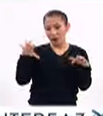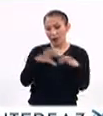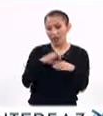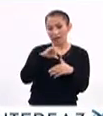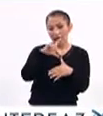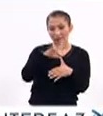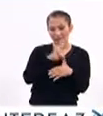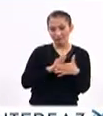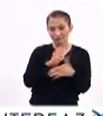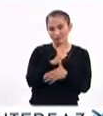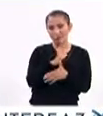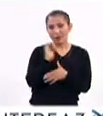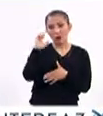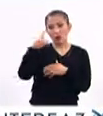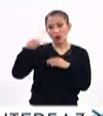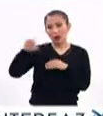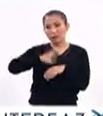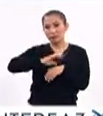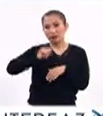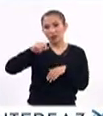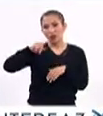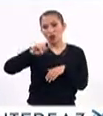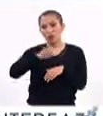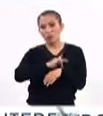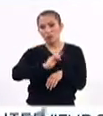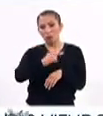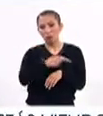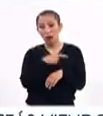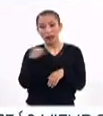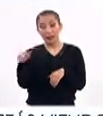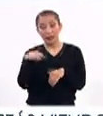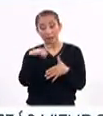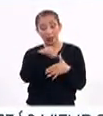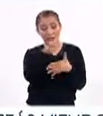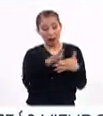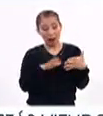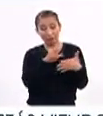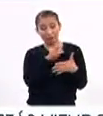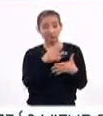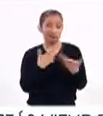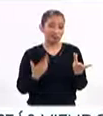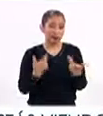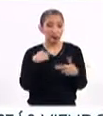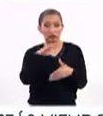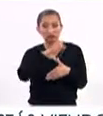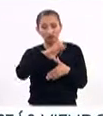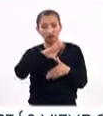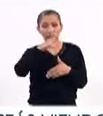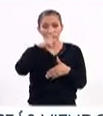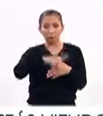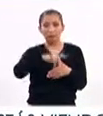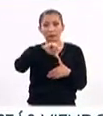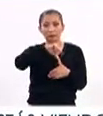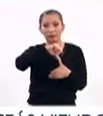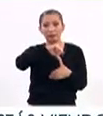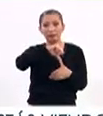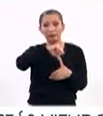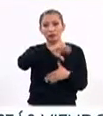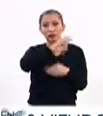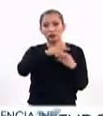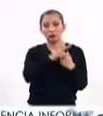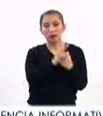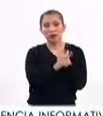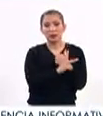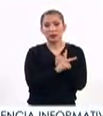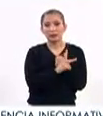de América Latina. En Europa es España, Andorra y Portugal. Y en América Latina, bueno, pues es Norteamérica, México, Centroamérica, todos los